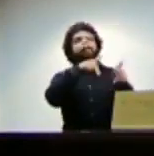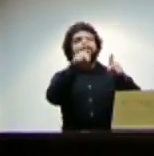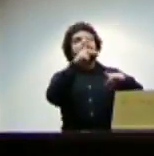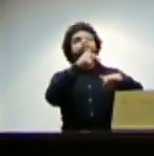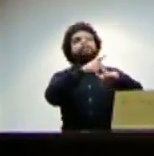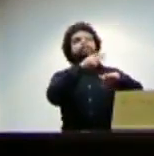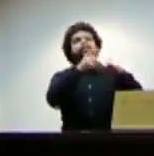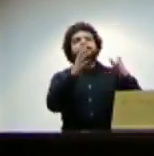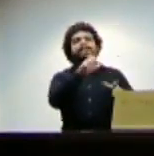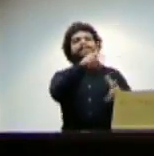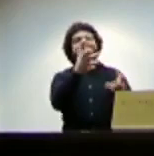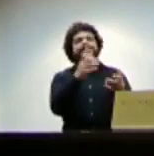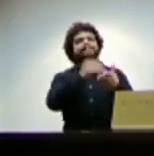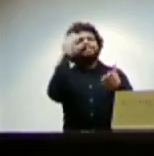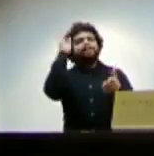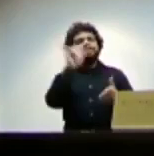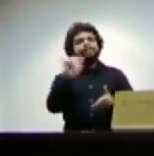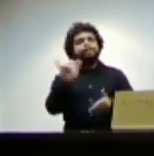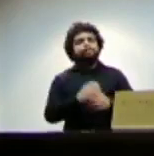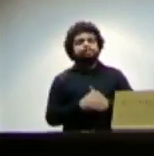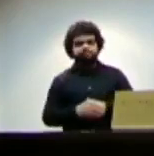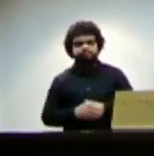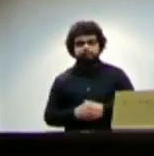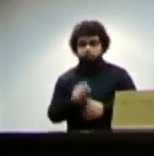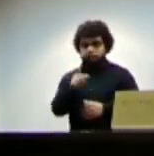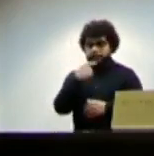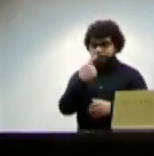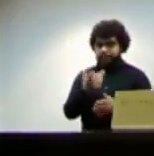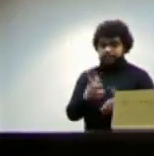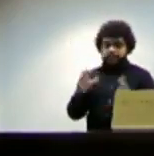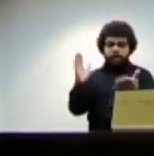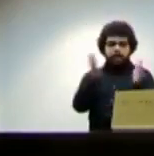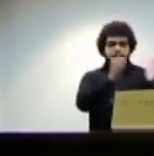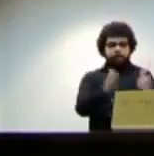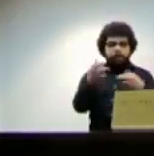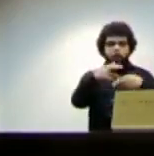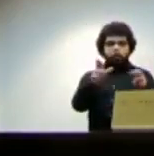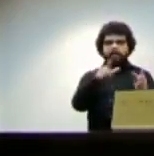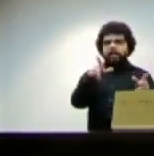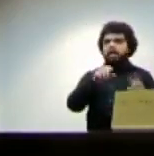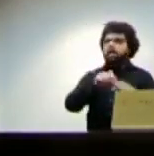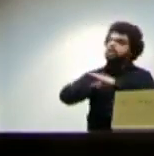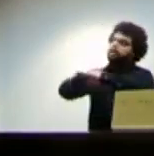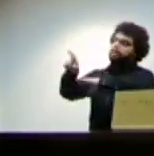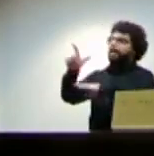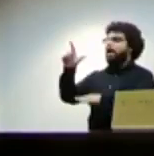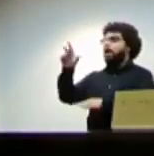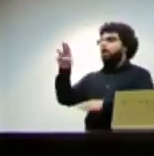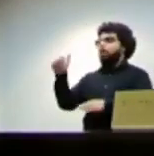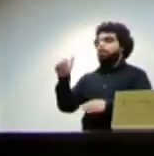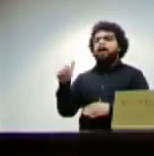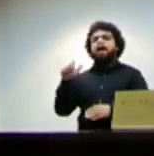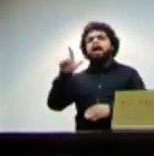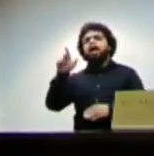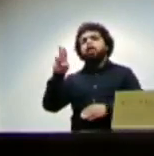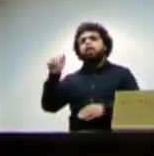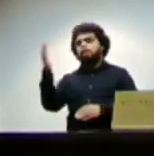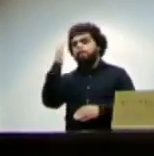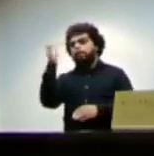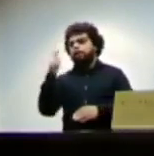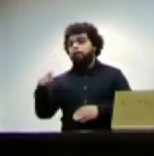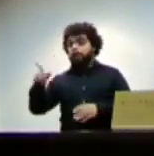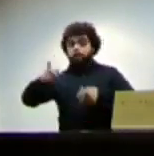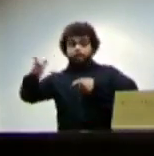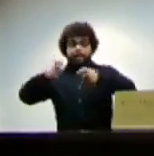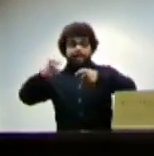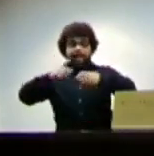es, usted dice, preparamos eso y se lo sometemos a Luma. Ustedes se lo someten a Luma porque Luma es el que maneja la transmisión y